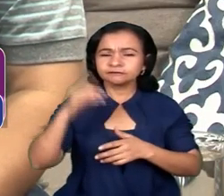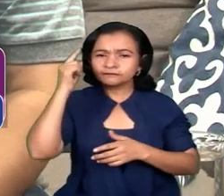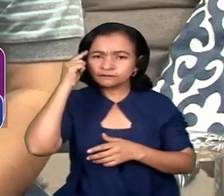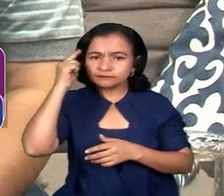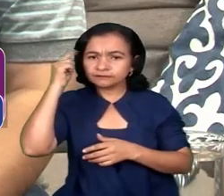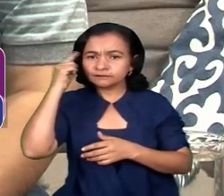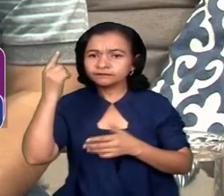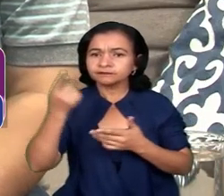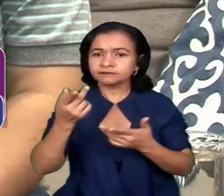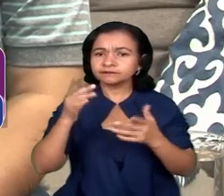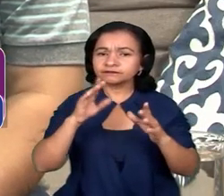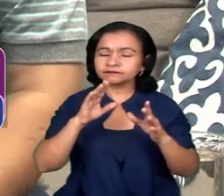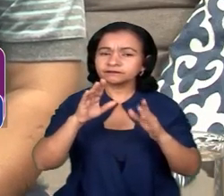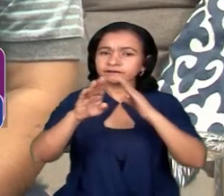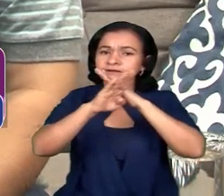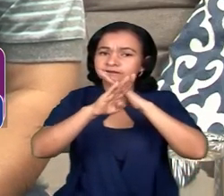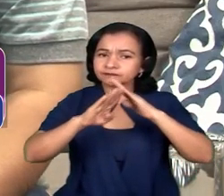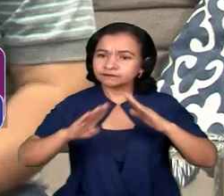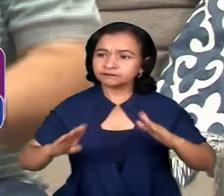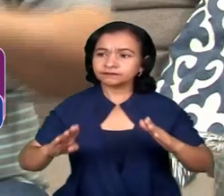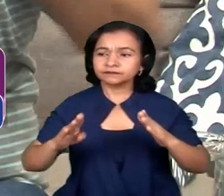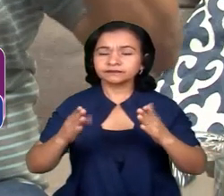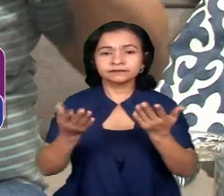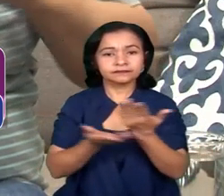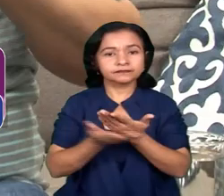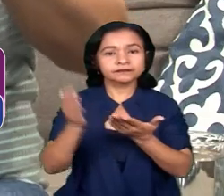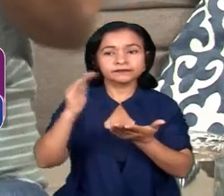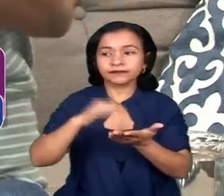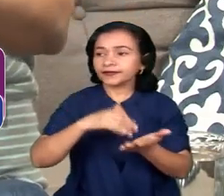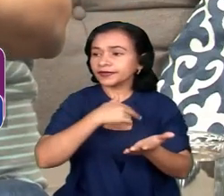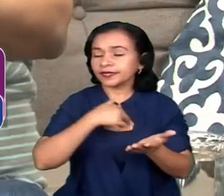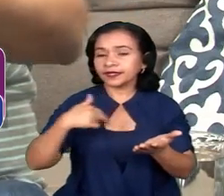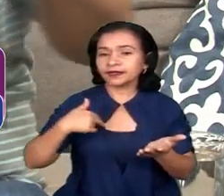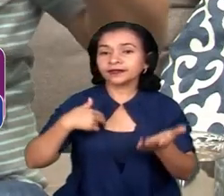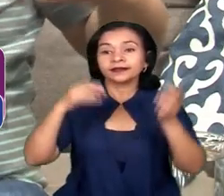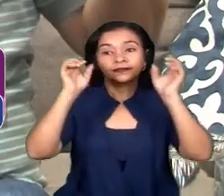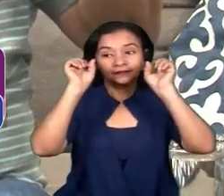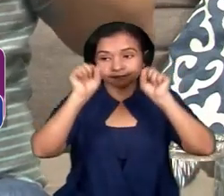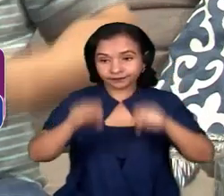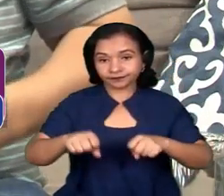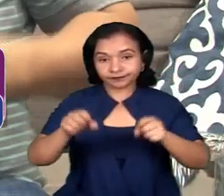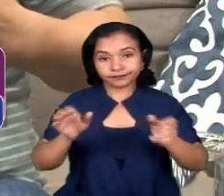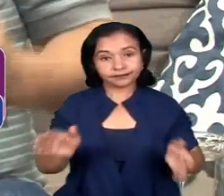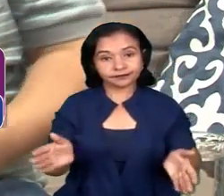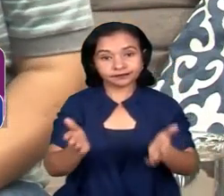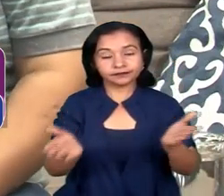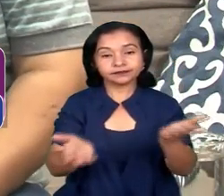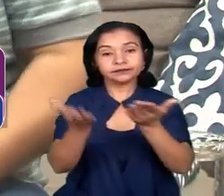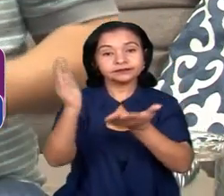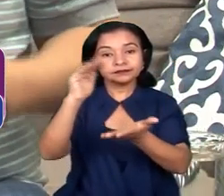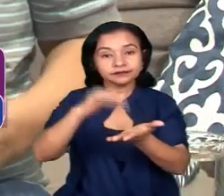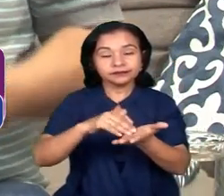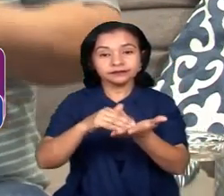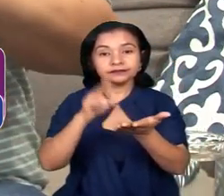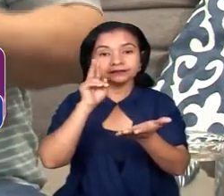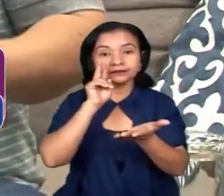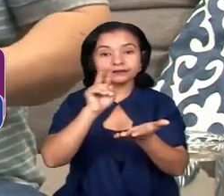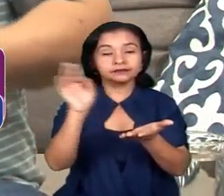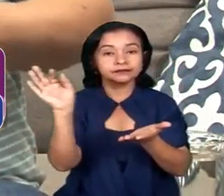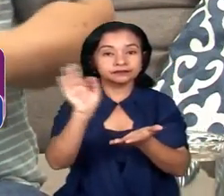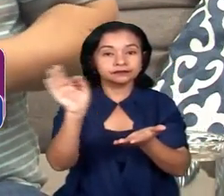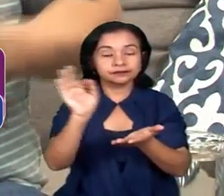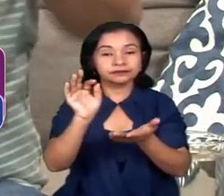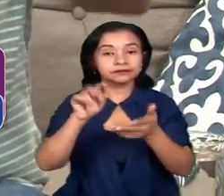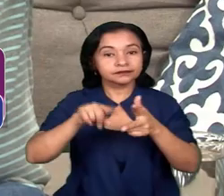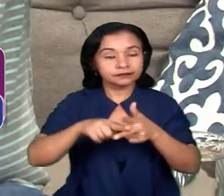y hacer una plática de paz donde tengamos que reconciliarnos todos para poder impulsarnos otra vez a ver de qué manera emprendemos,